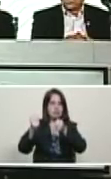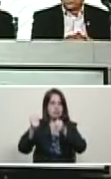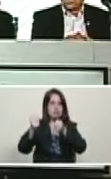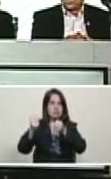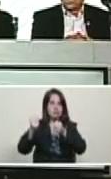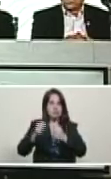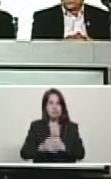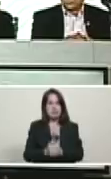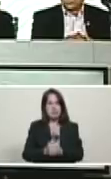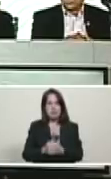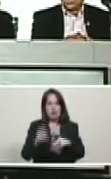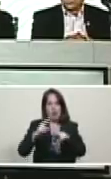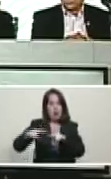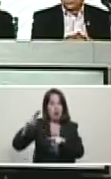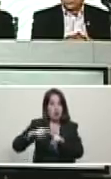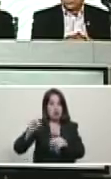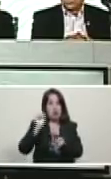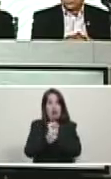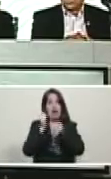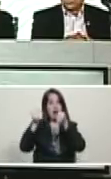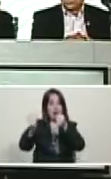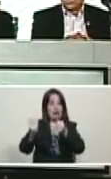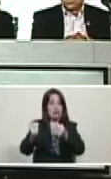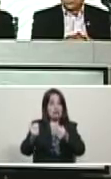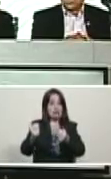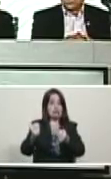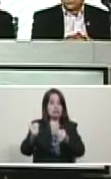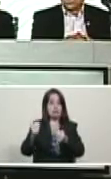sometía a los niños a cárceles crueles